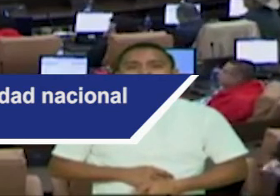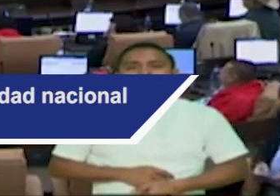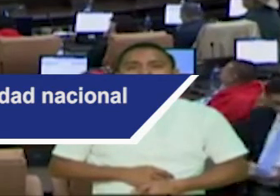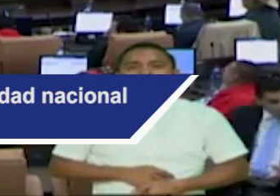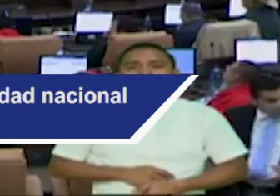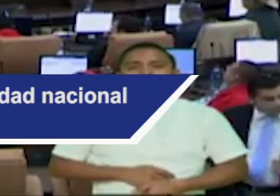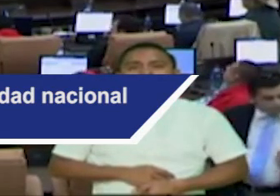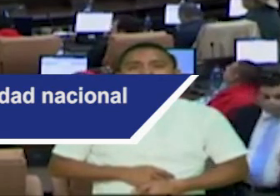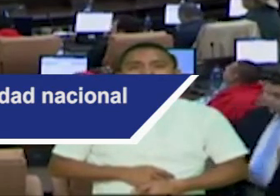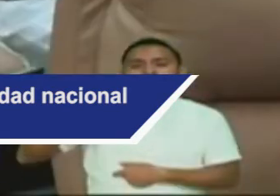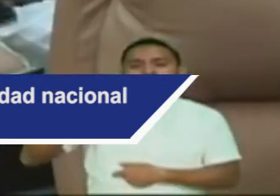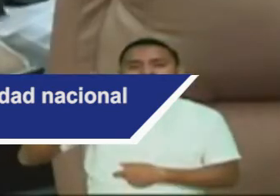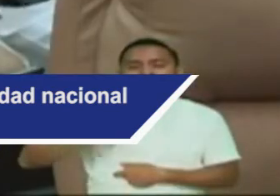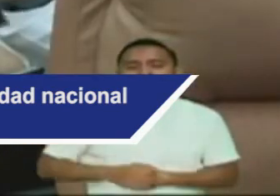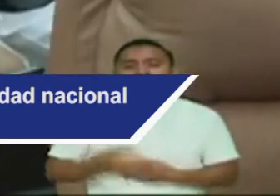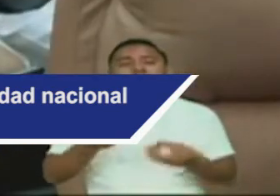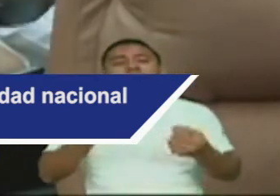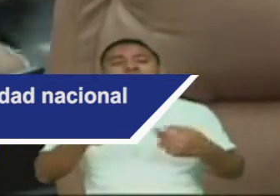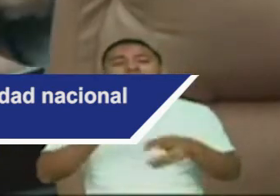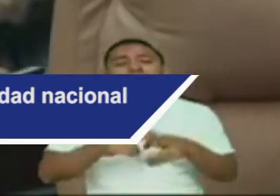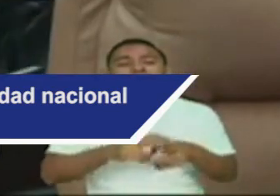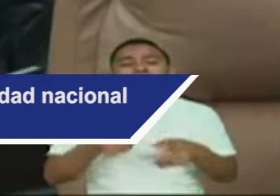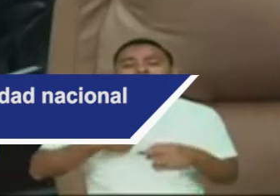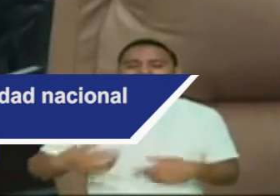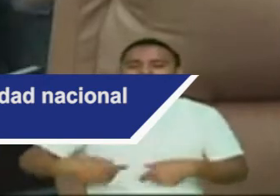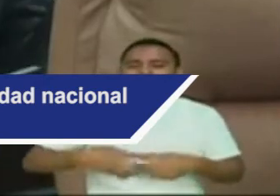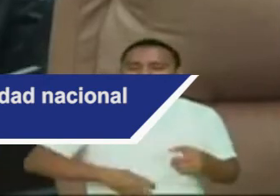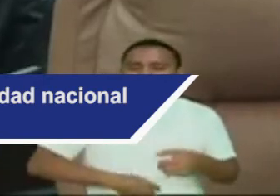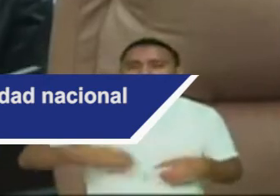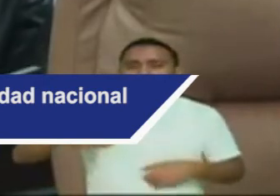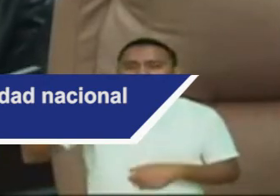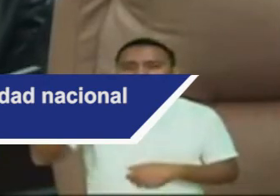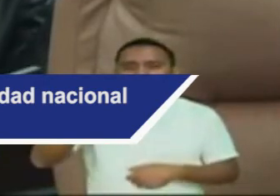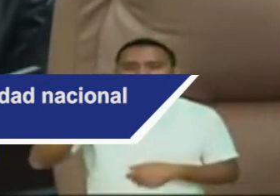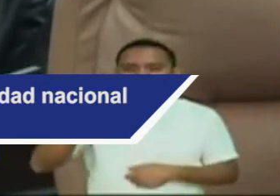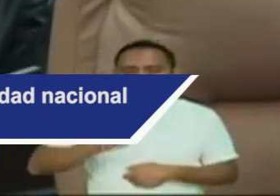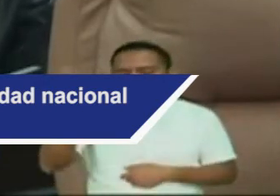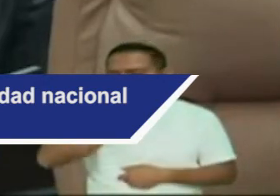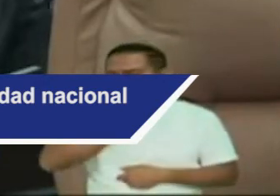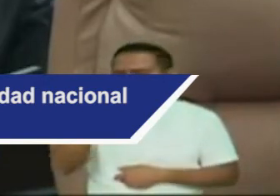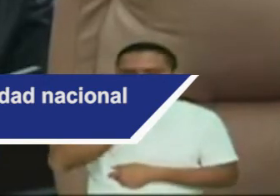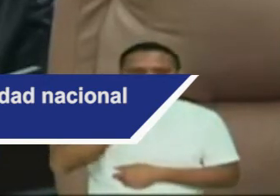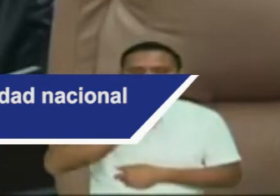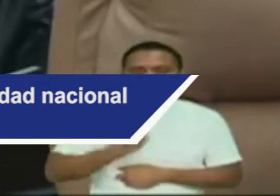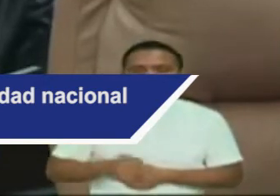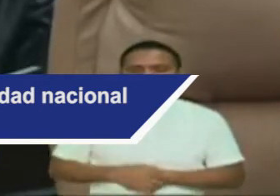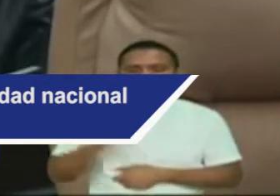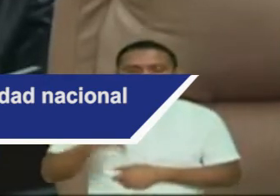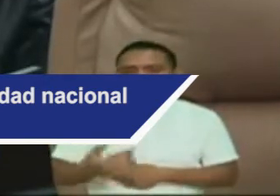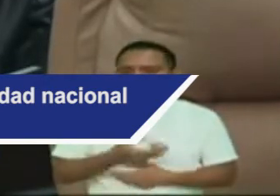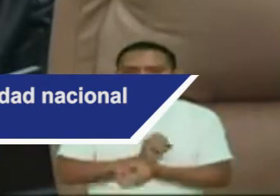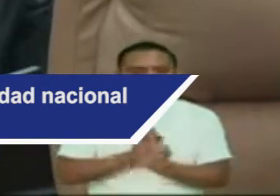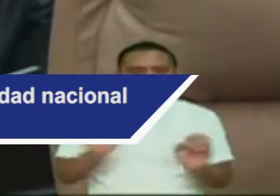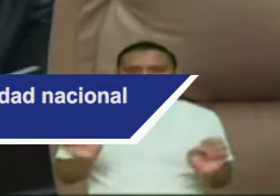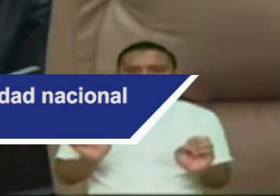de administrar los fondos que de esta se deriven. Esta unidad fue propuesta hace 2 días por los diputados sandinistas y